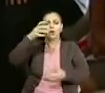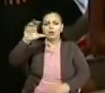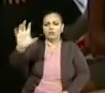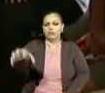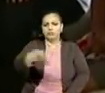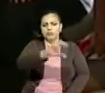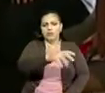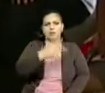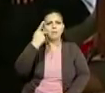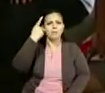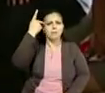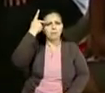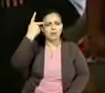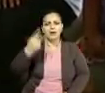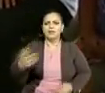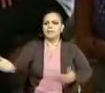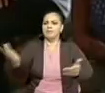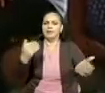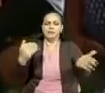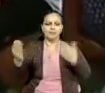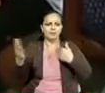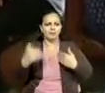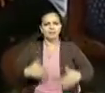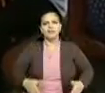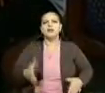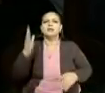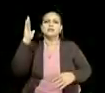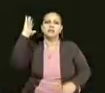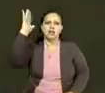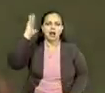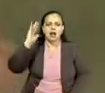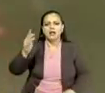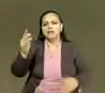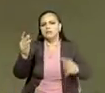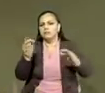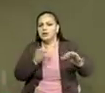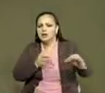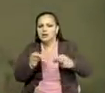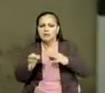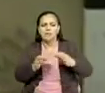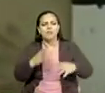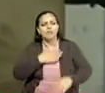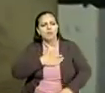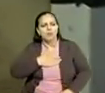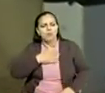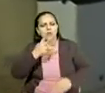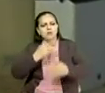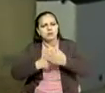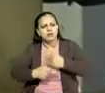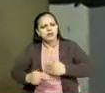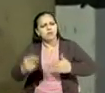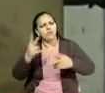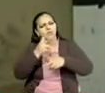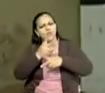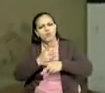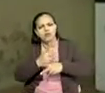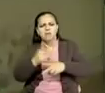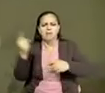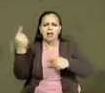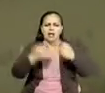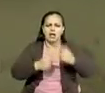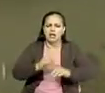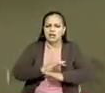diferentes establecimientos dentro del programa Educando en Familia. Y cómo nosotros prevenimos mantener una buena comunicación con nuestros hijos e